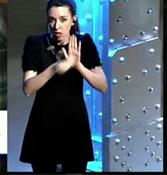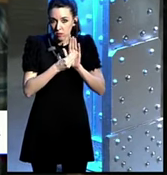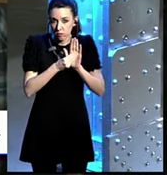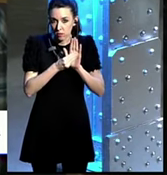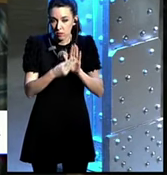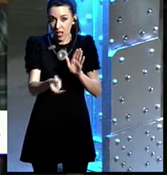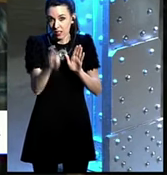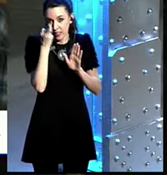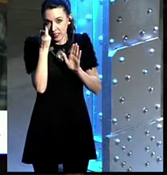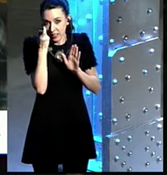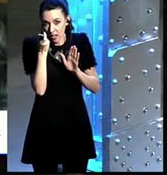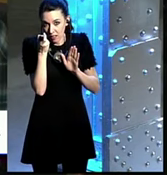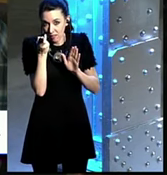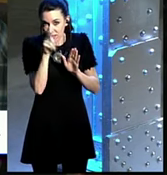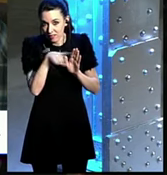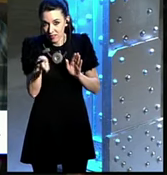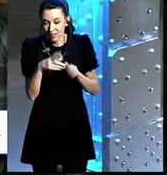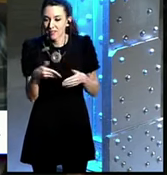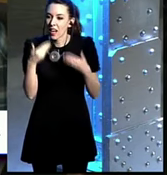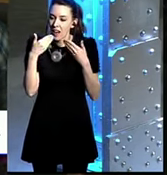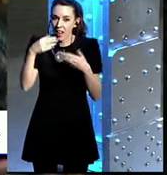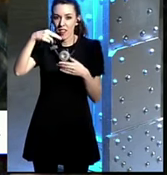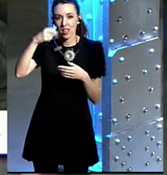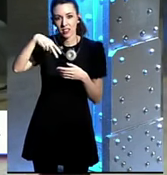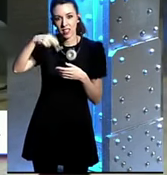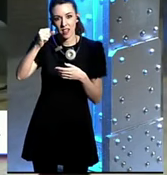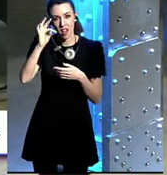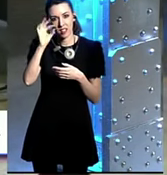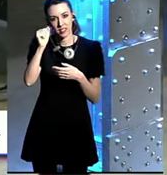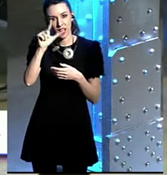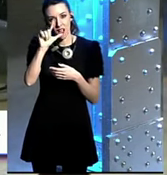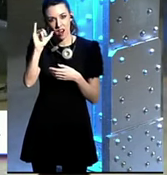nos enseñaran? Gracias, Natalia.